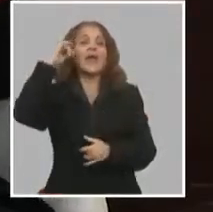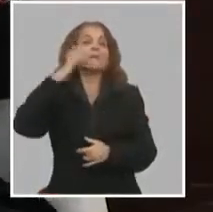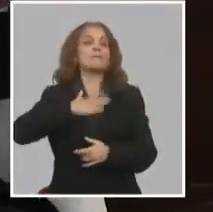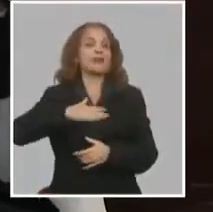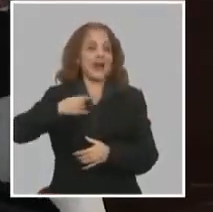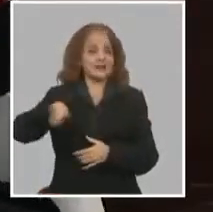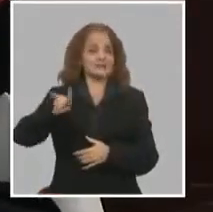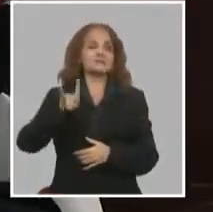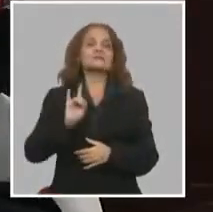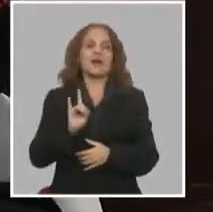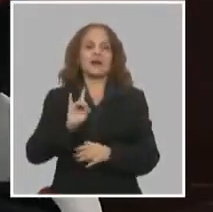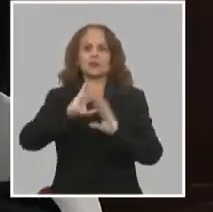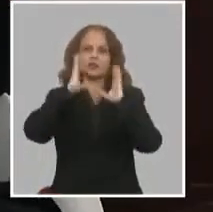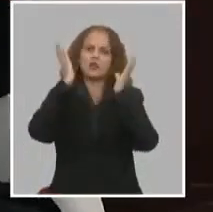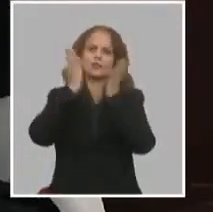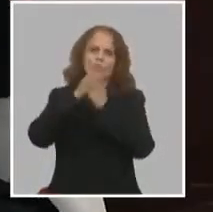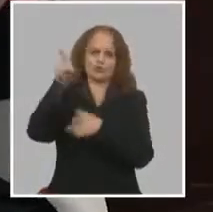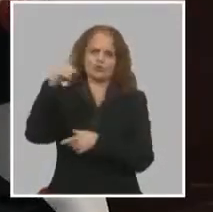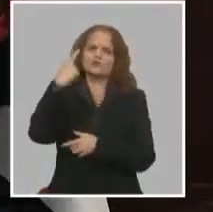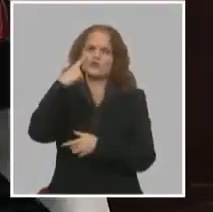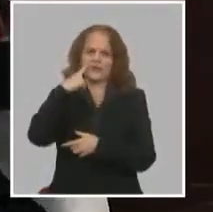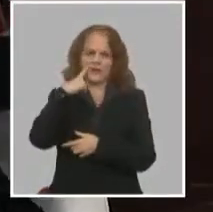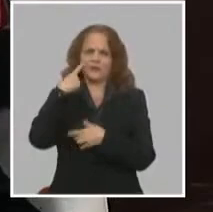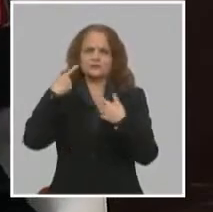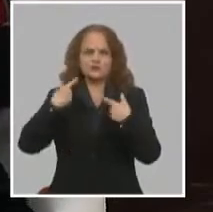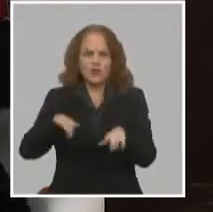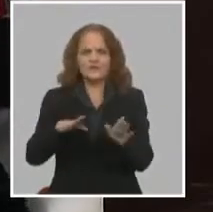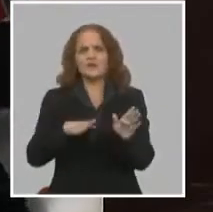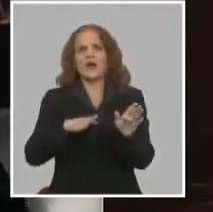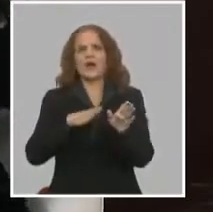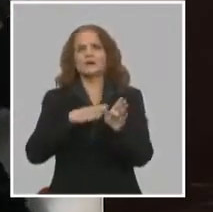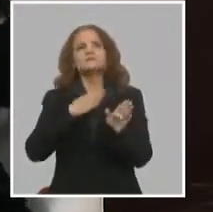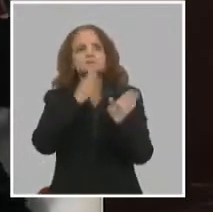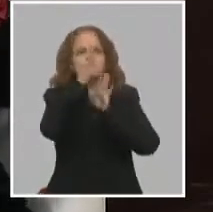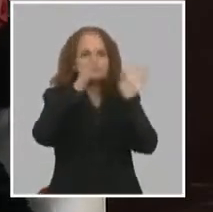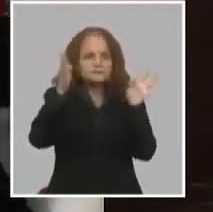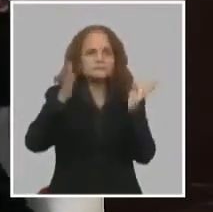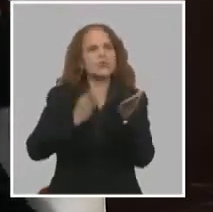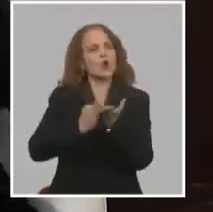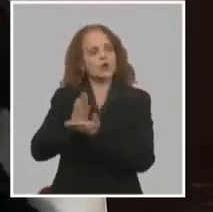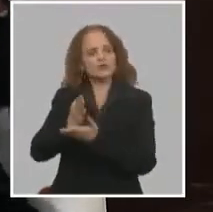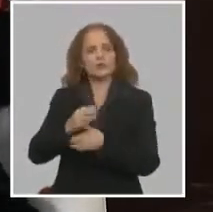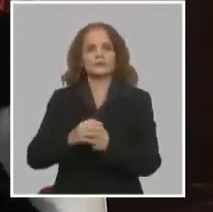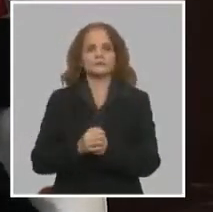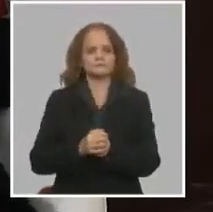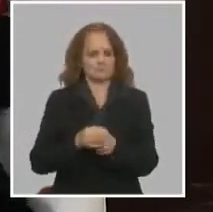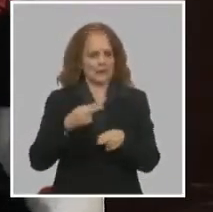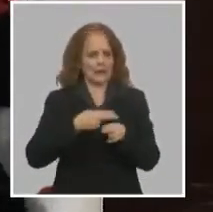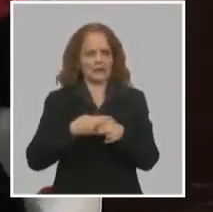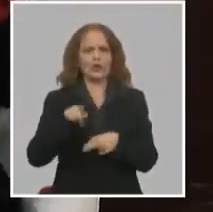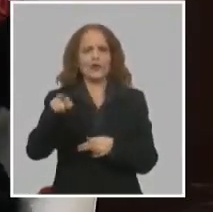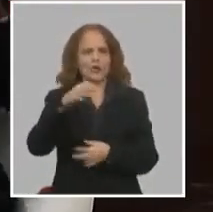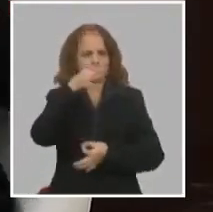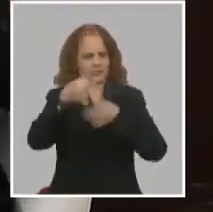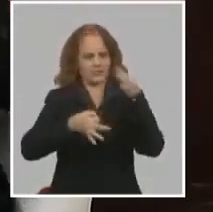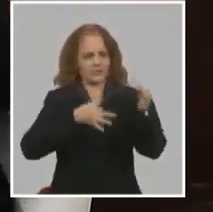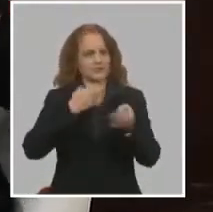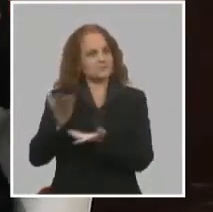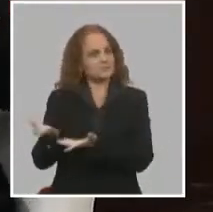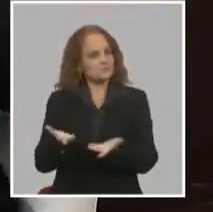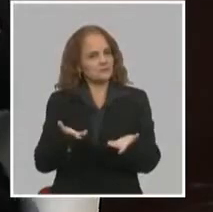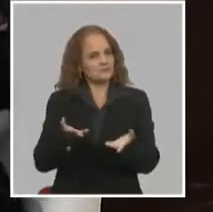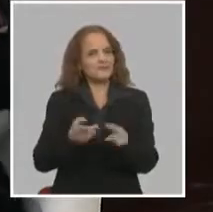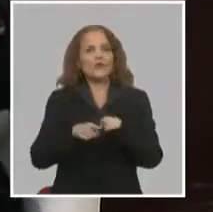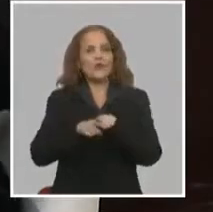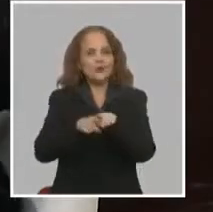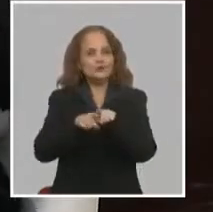como dice el doctor, a más de 70 naciones de este planeta. Historias todavía hay por contar, así que les invito a que nos